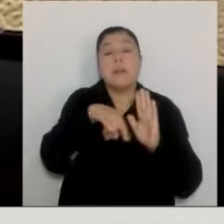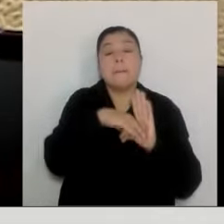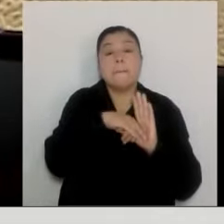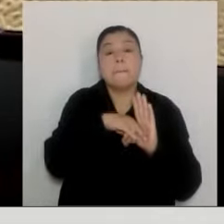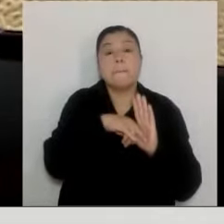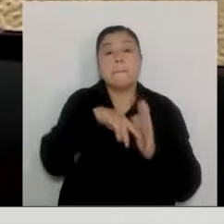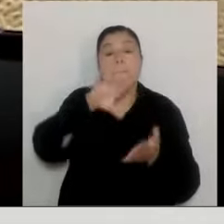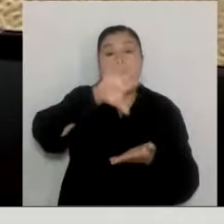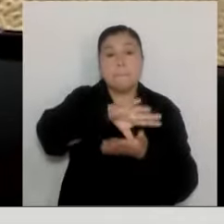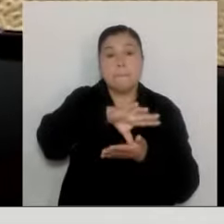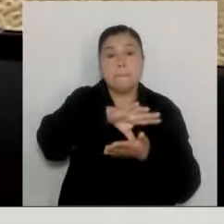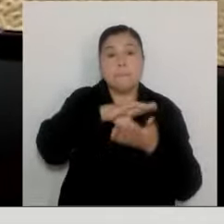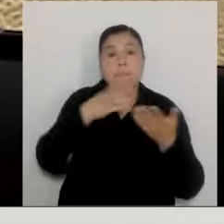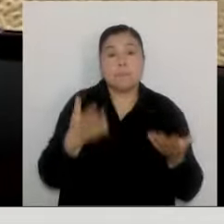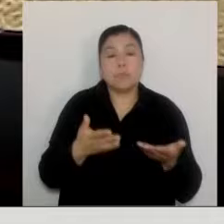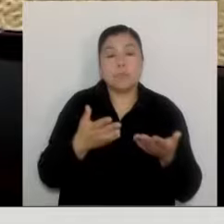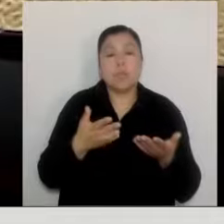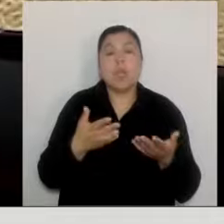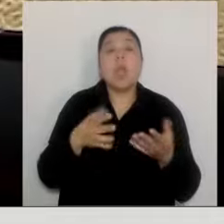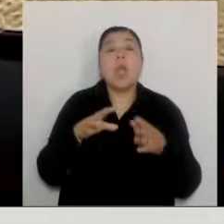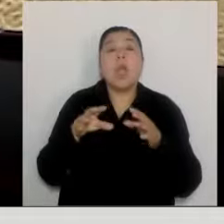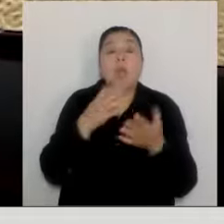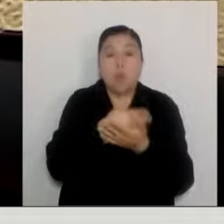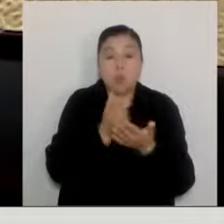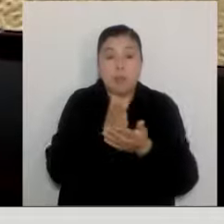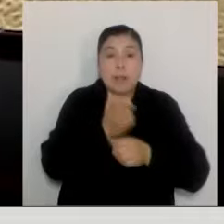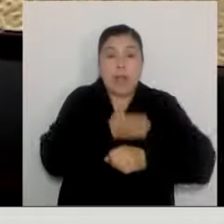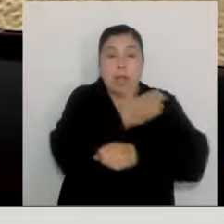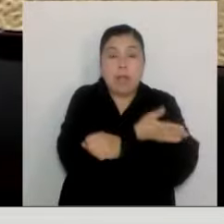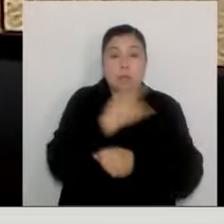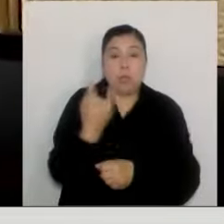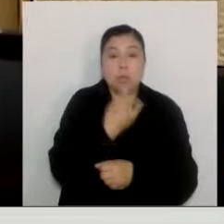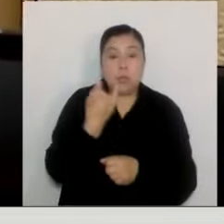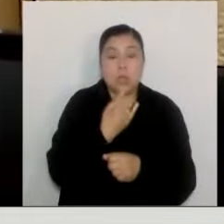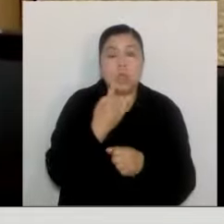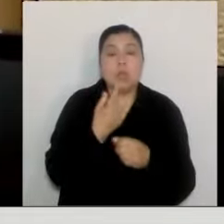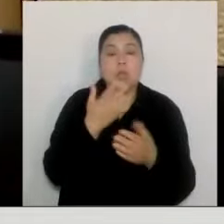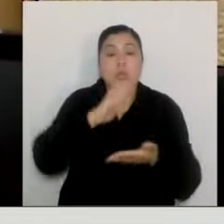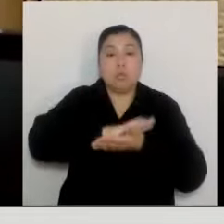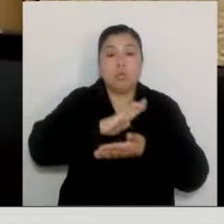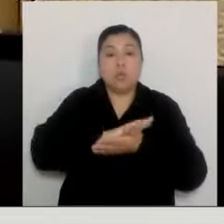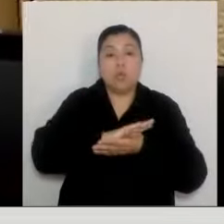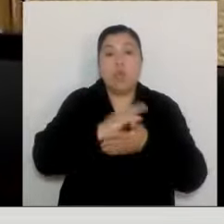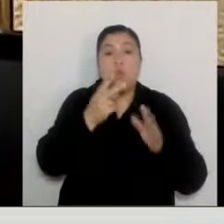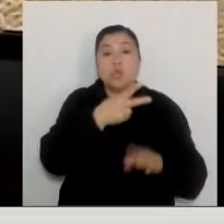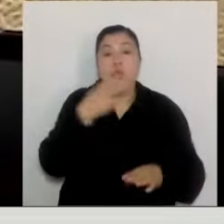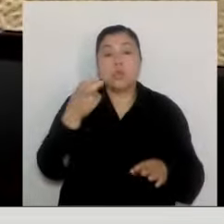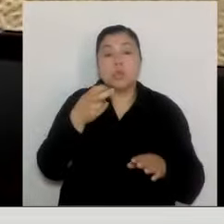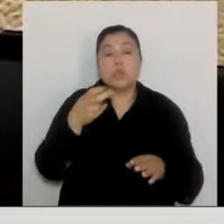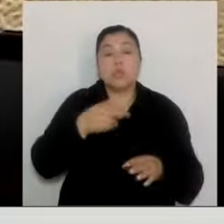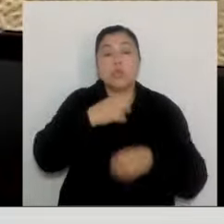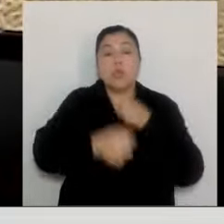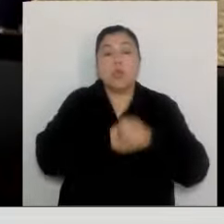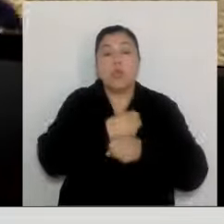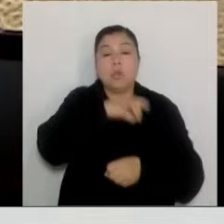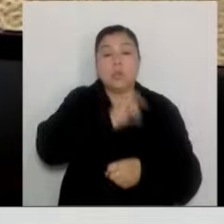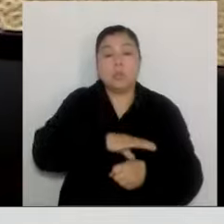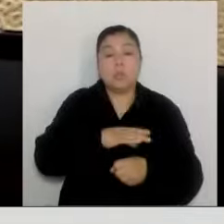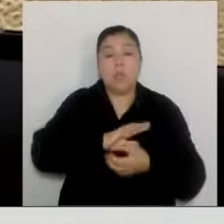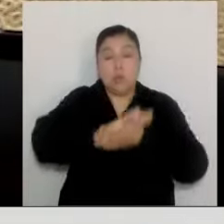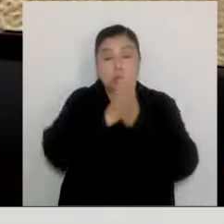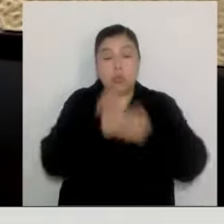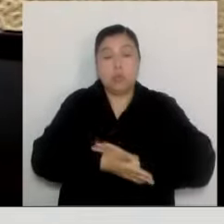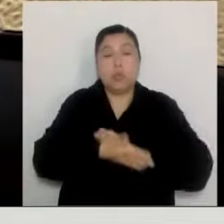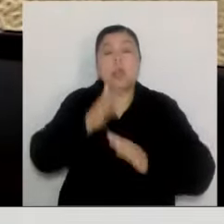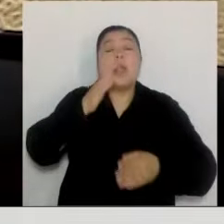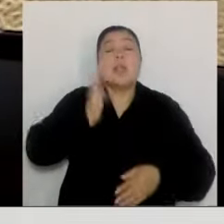y requerimos acciones urgentes un plan Bicentenario así como se celebraron los 200 años de chile con todo se tienen que celebrar los 200